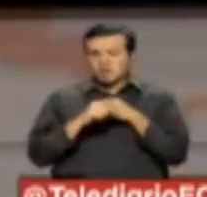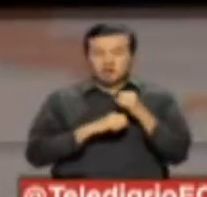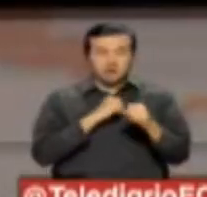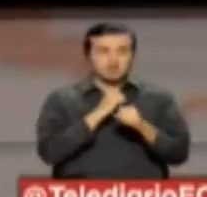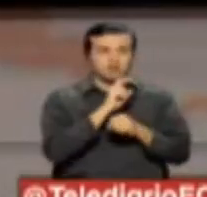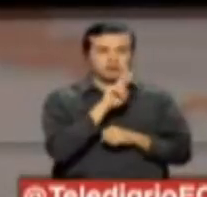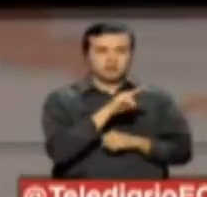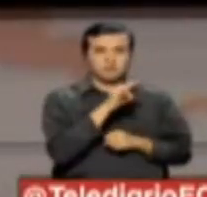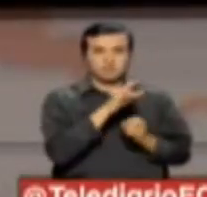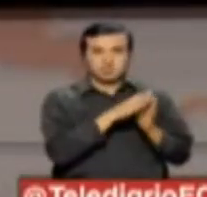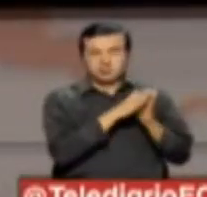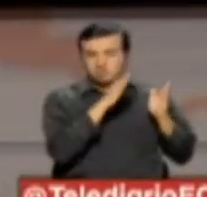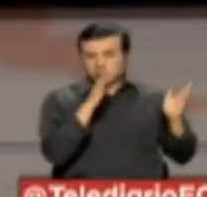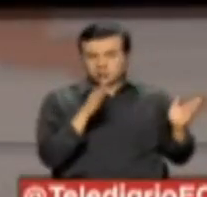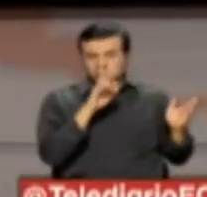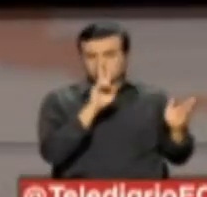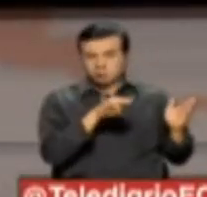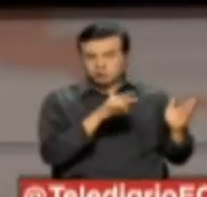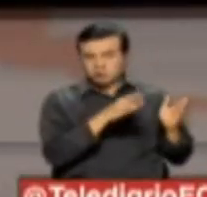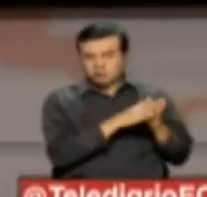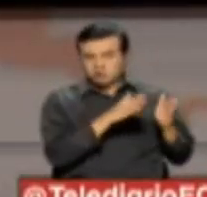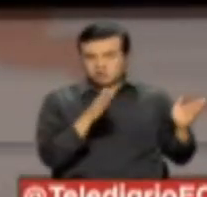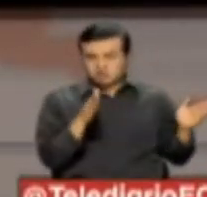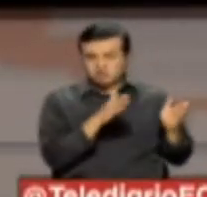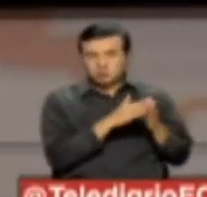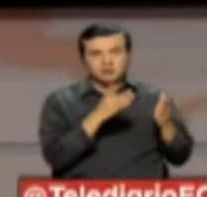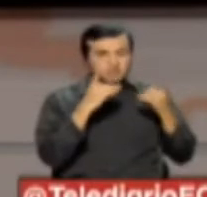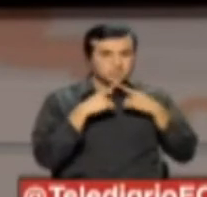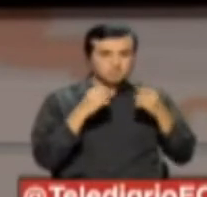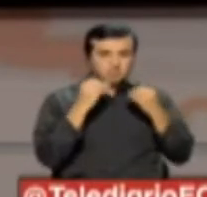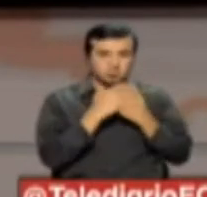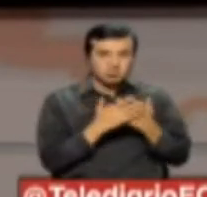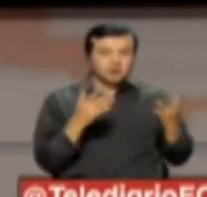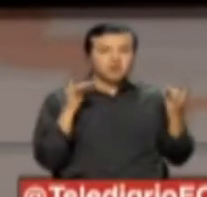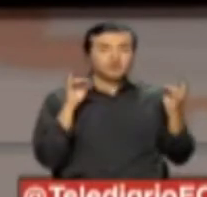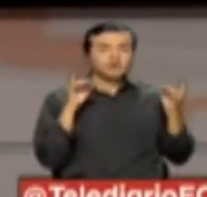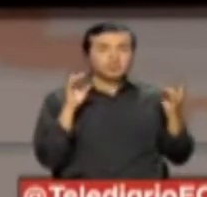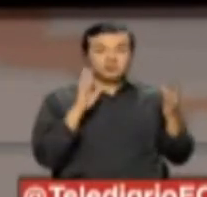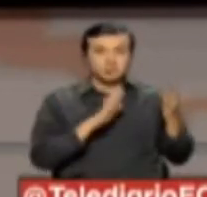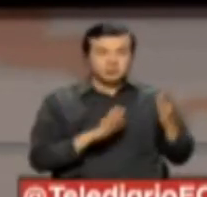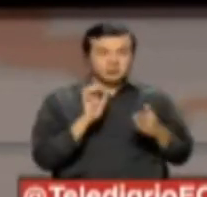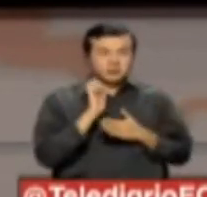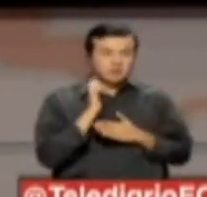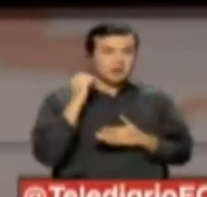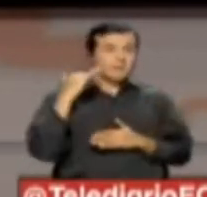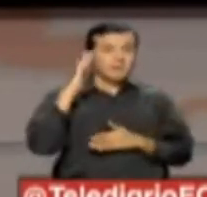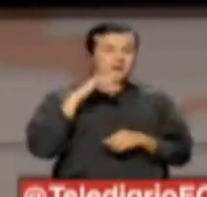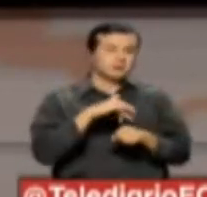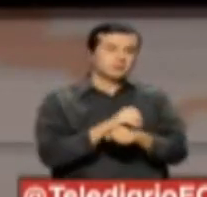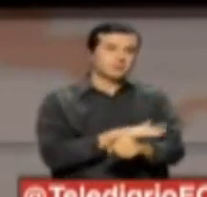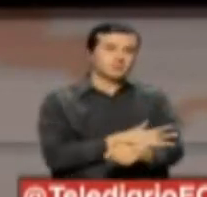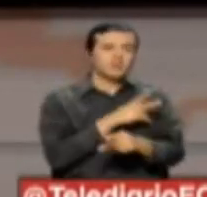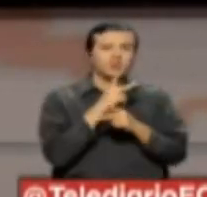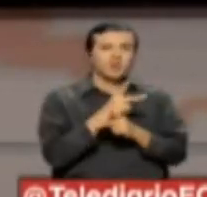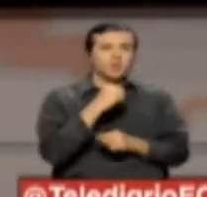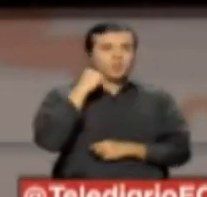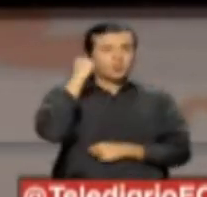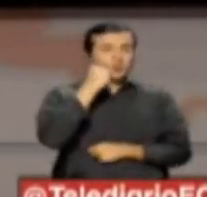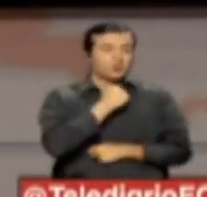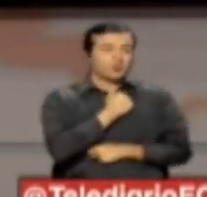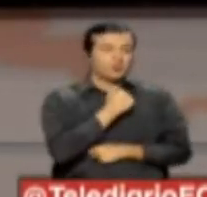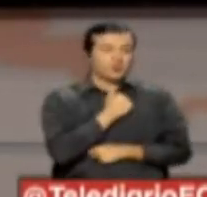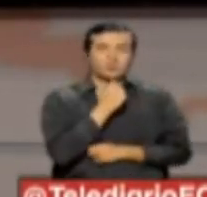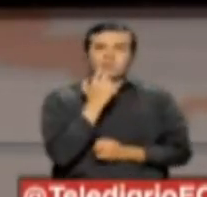2017 y esto es una cosa que hay que decirlo afortunadamente en el ecuador cada vez tenemos más conciencia de la protección de los derechos intelectuales